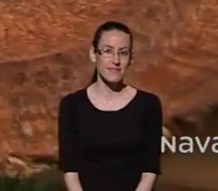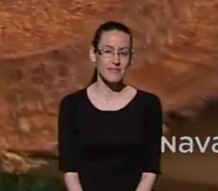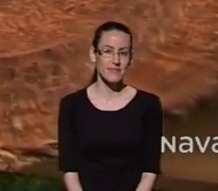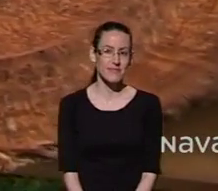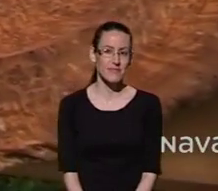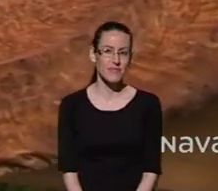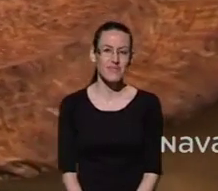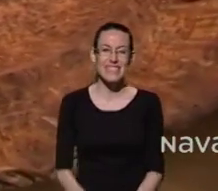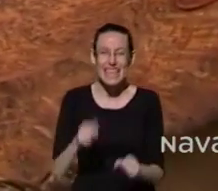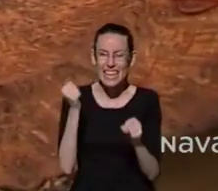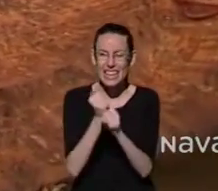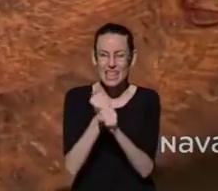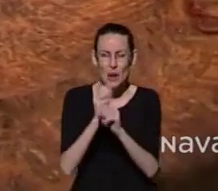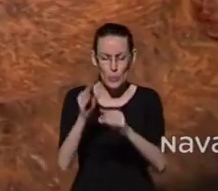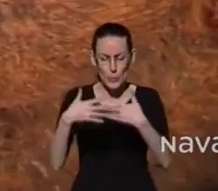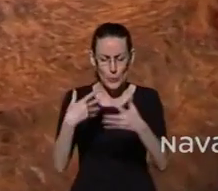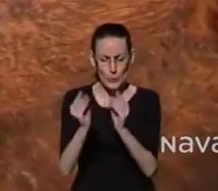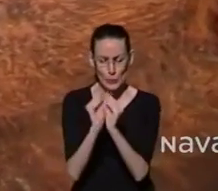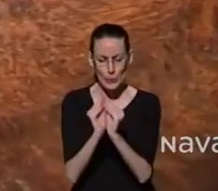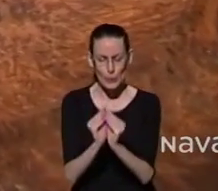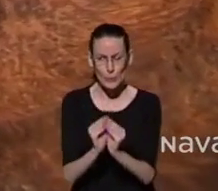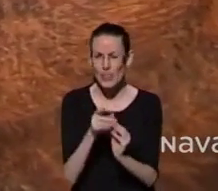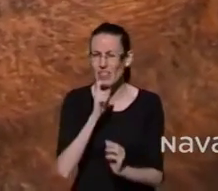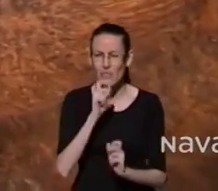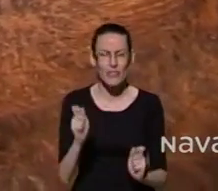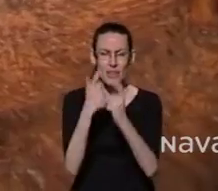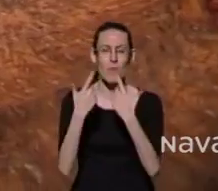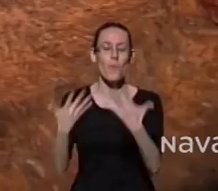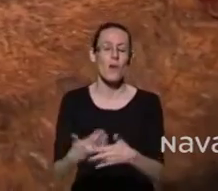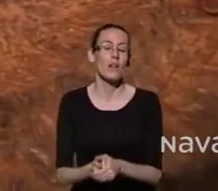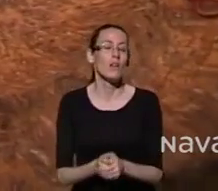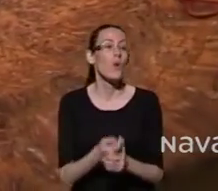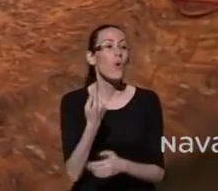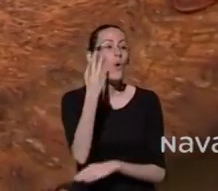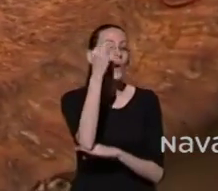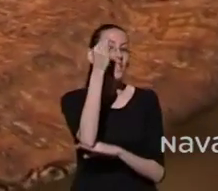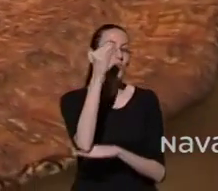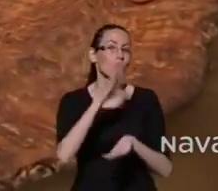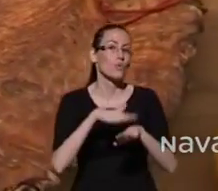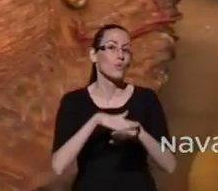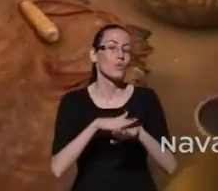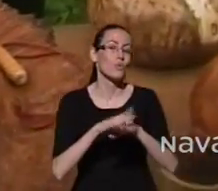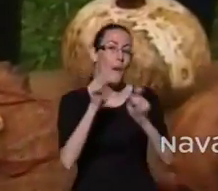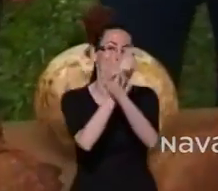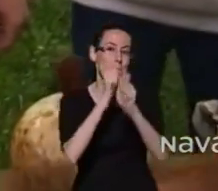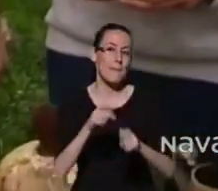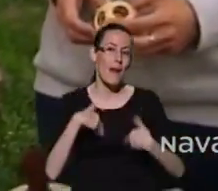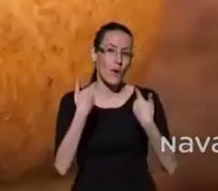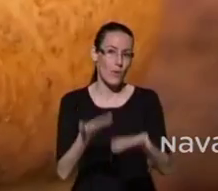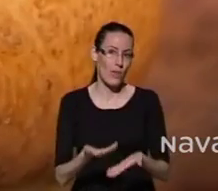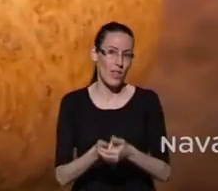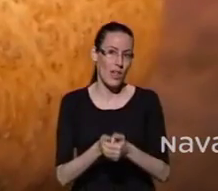¿Cuál ha sido el trabajo más complicado que has hecho? Una escultura que me encargaron para un regalo de boda para